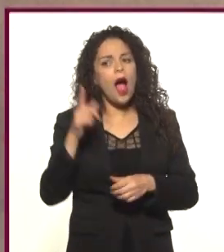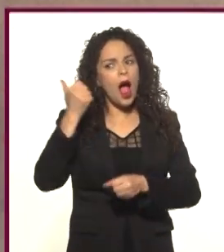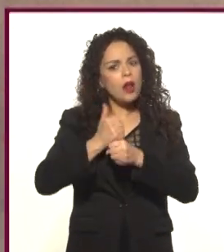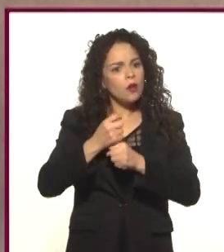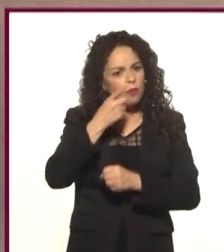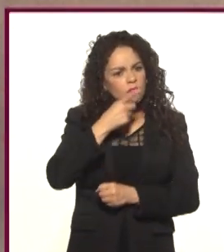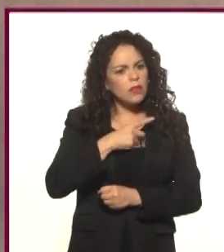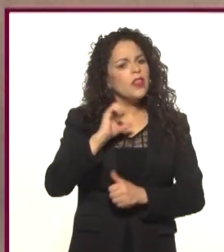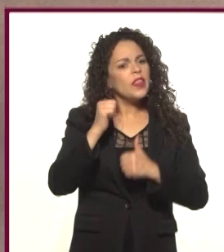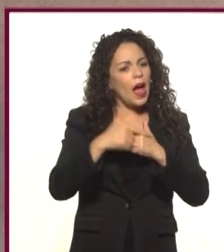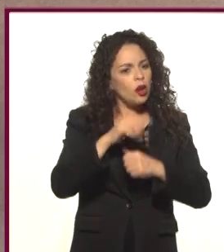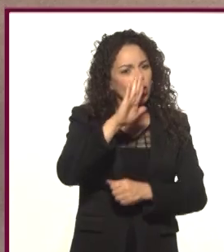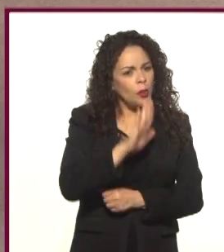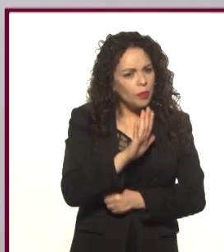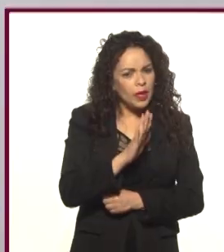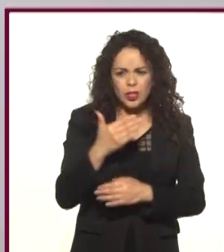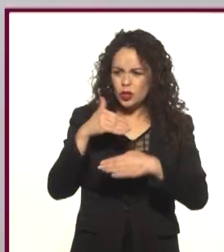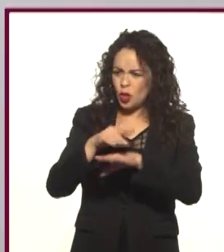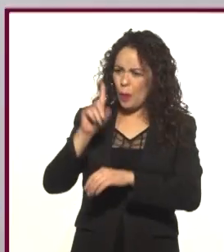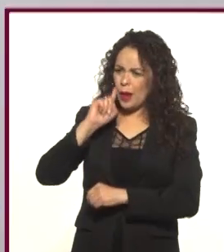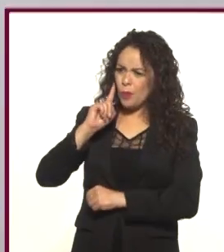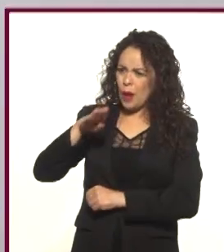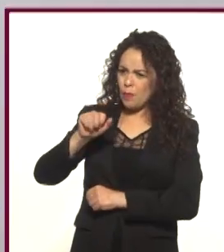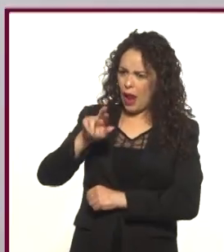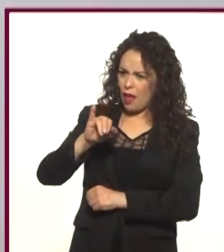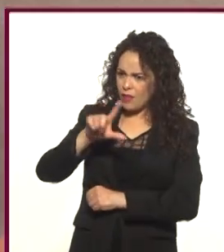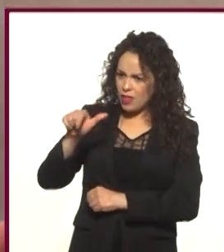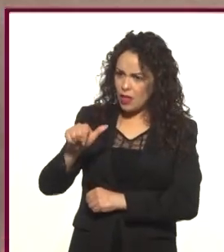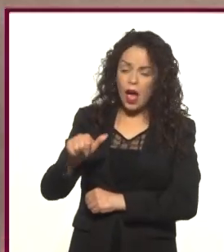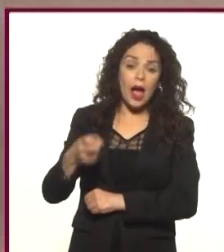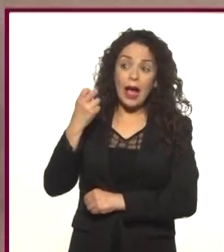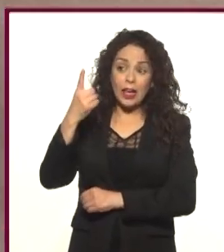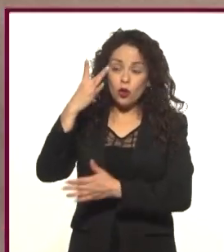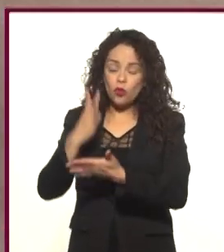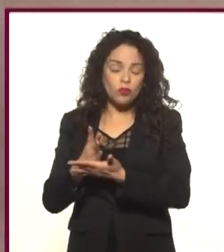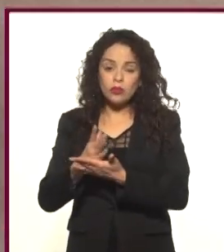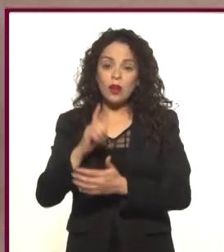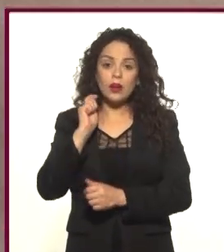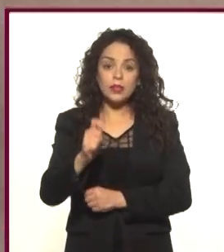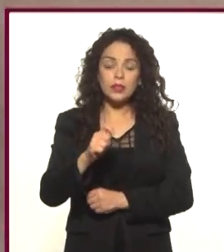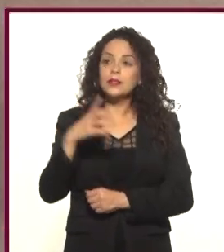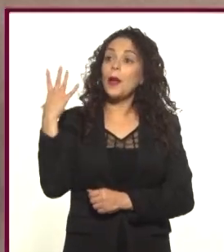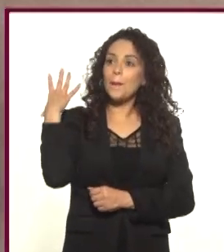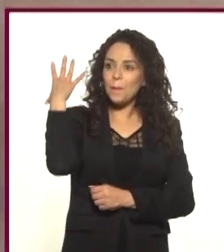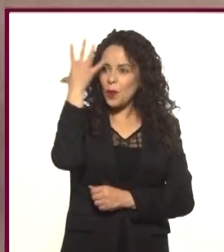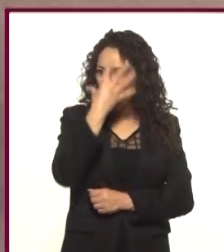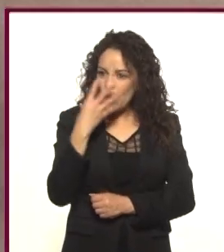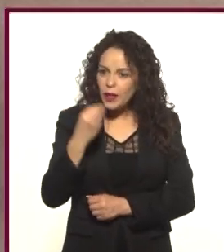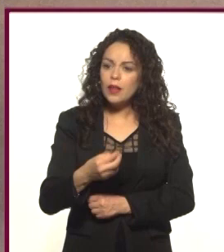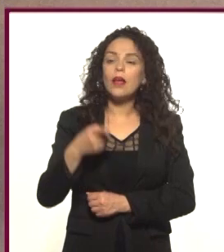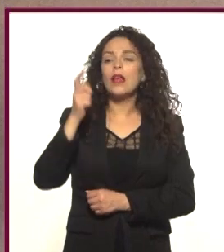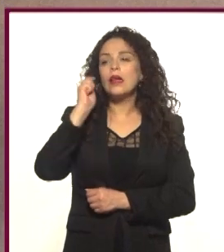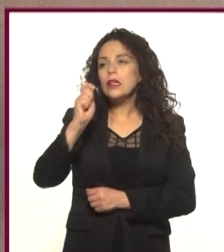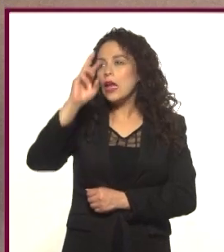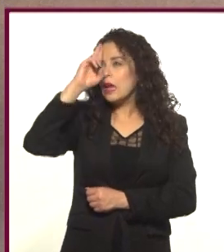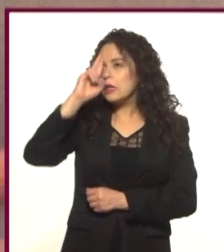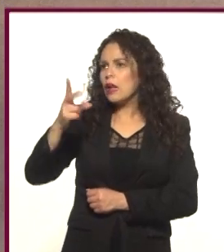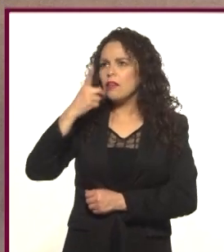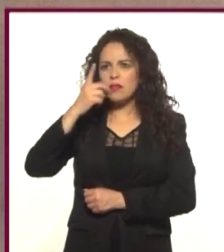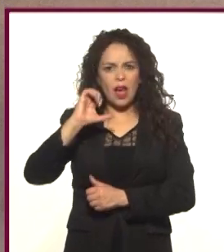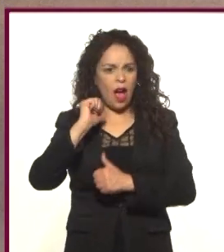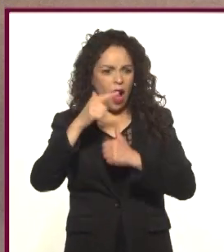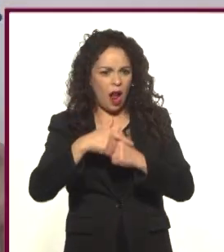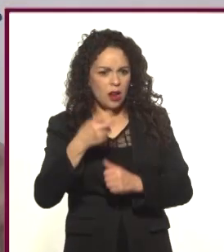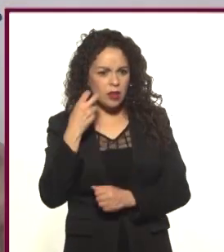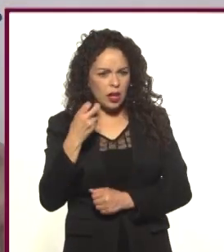abuela me comentó algo similar. ¿De la Mujer Maravilla? No solo de ella, pero ahorita que dijiste lo bonito que sería que alguien a quien admiras te dijera